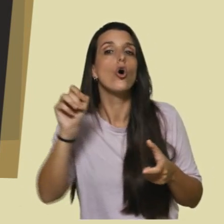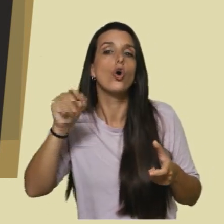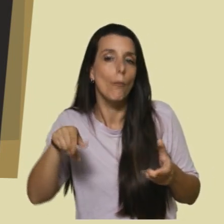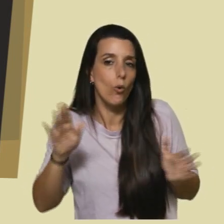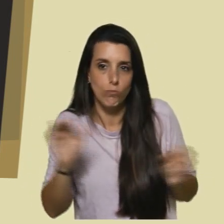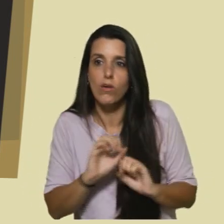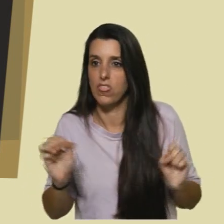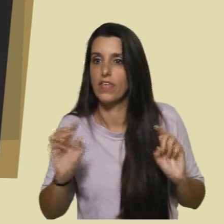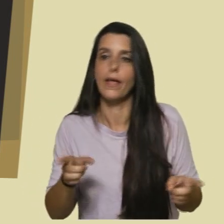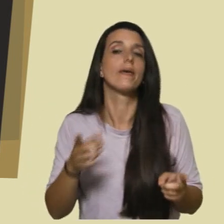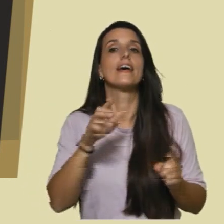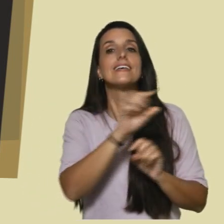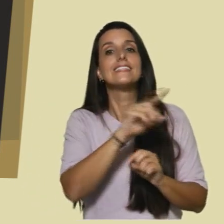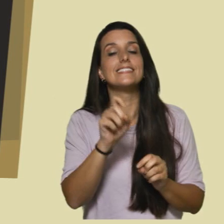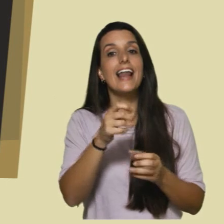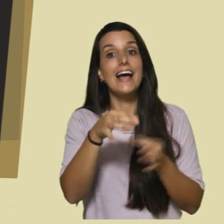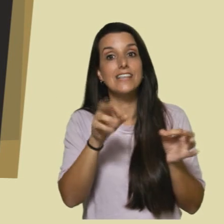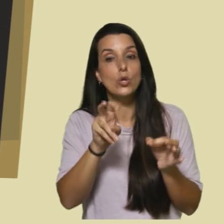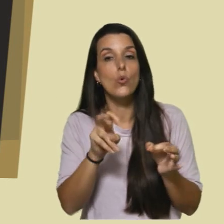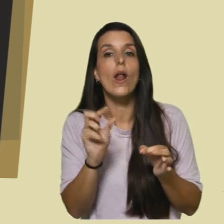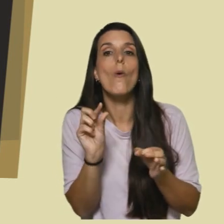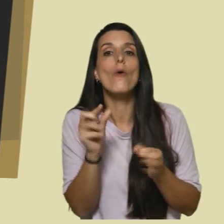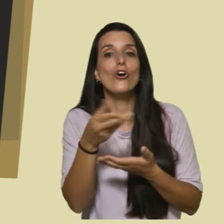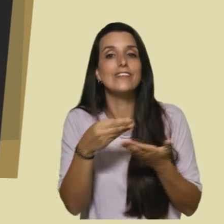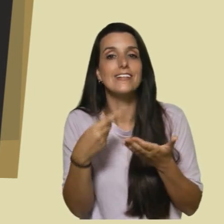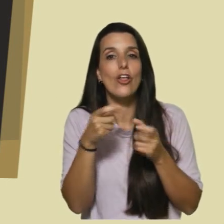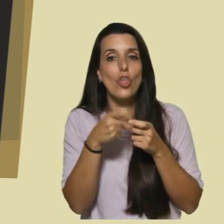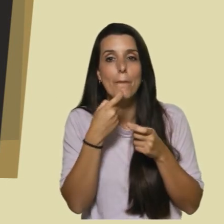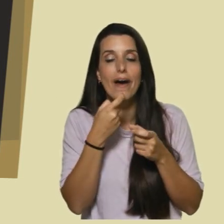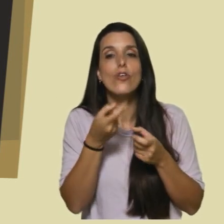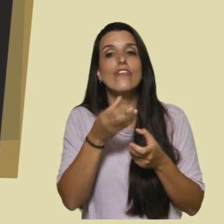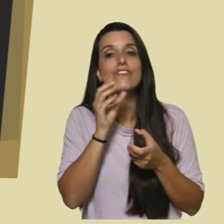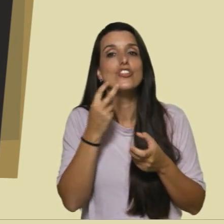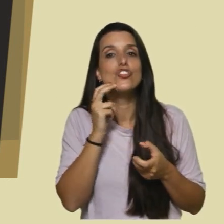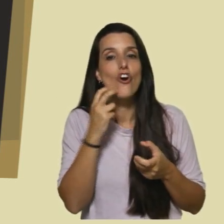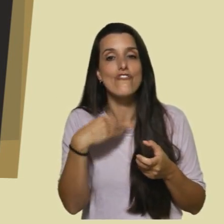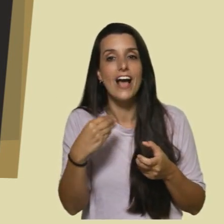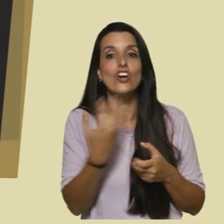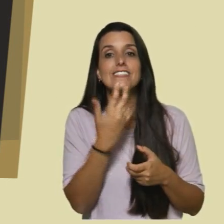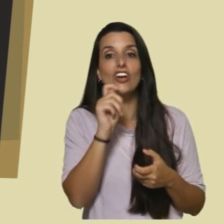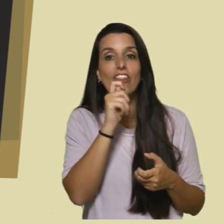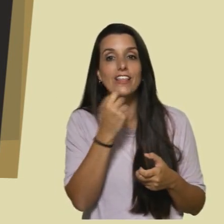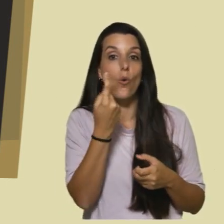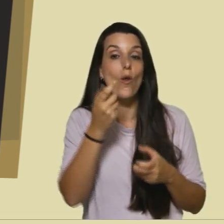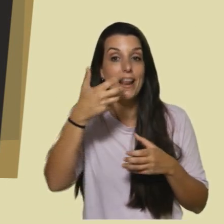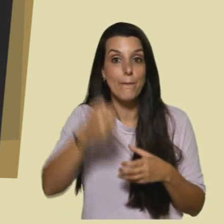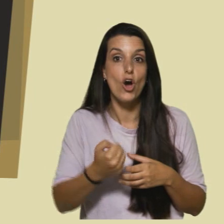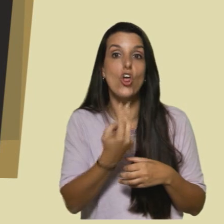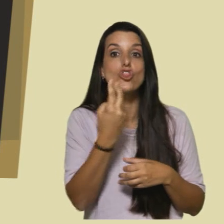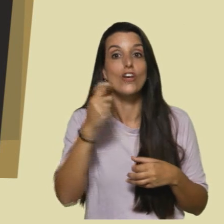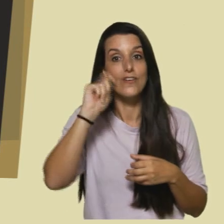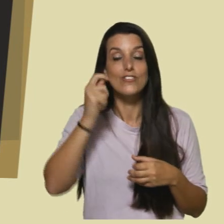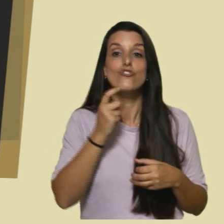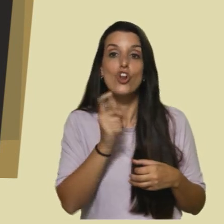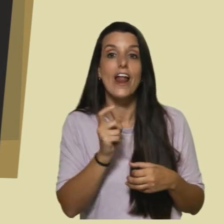los cherries, 100 gramos de aceite, un vasito de salsa de tomate, un vasito de vino blanco, 5 dientes de ajo, un limón, 2 cebollas